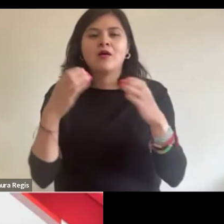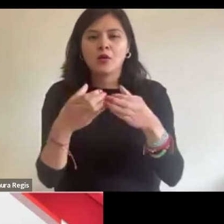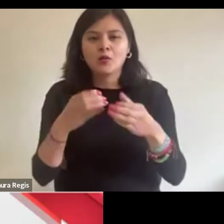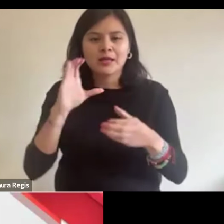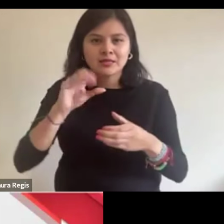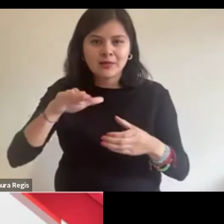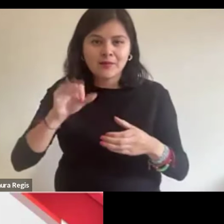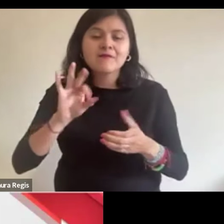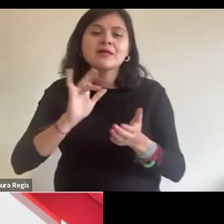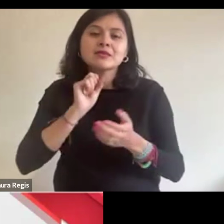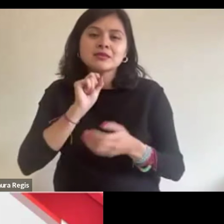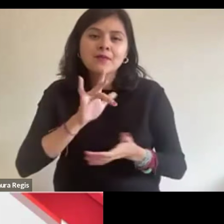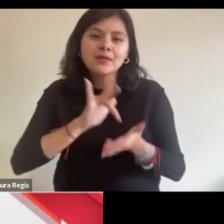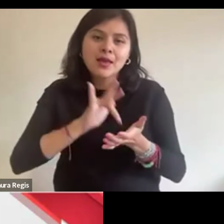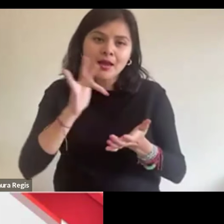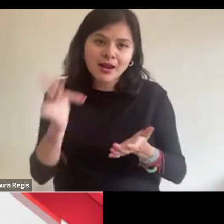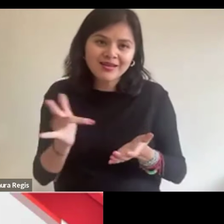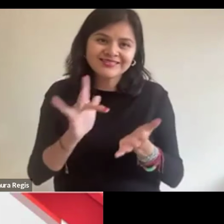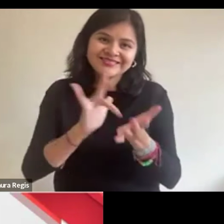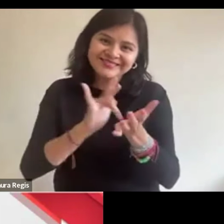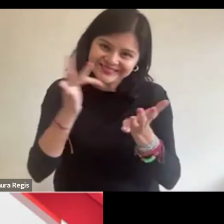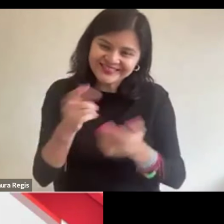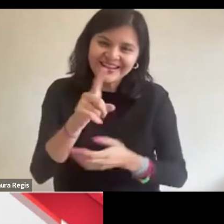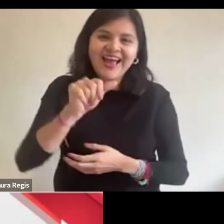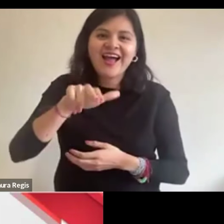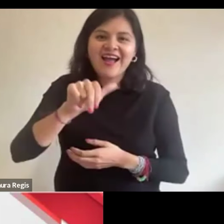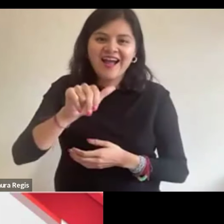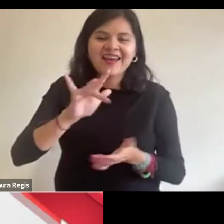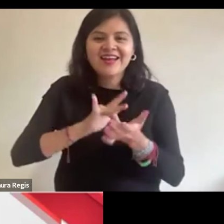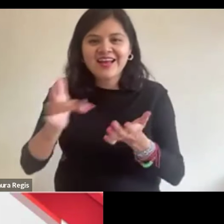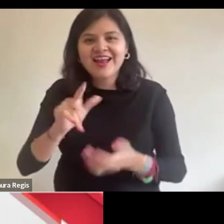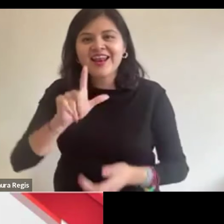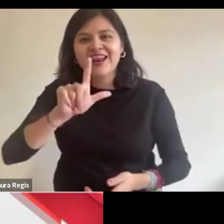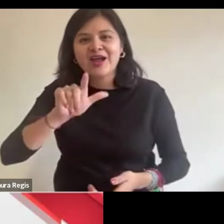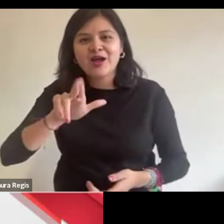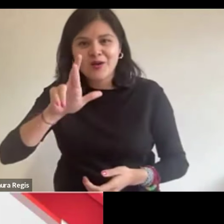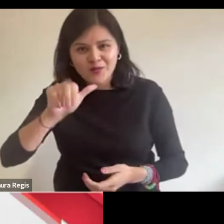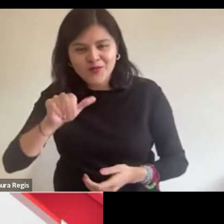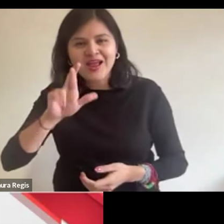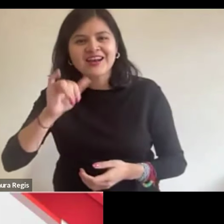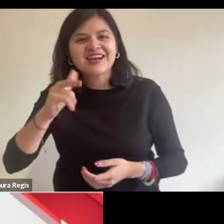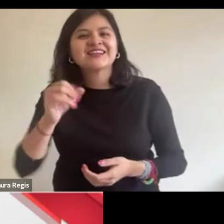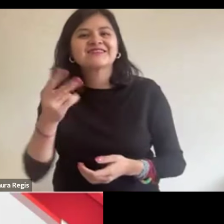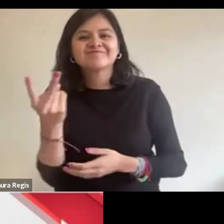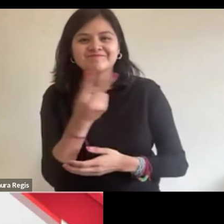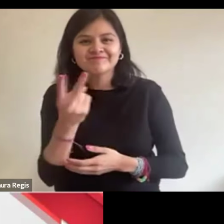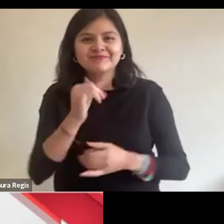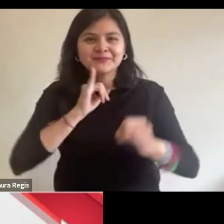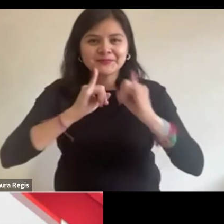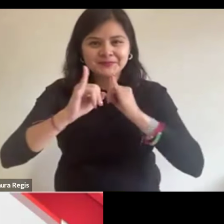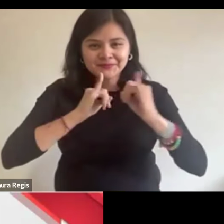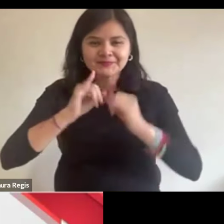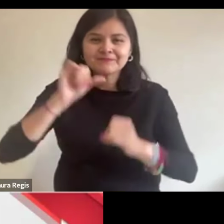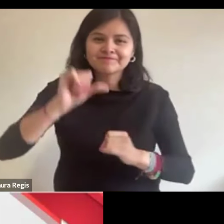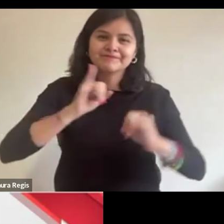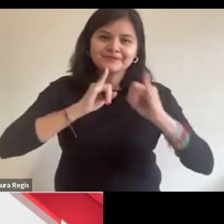Y así también doy las gracias tanto a Anaí como a Laura Regis, quienes hicieron de